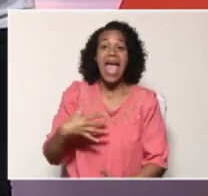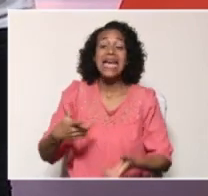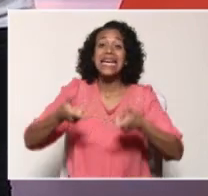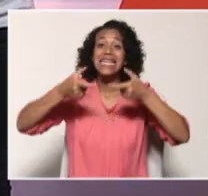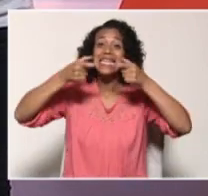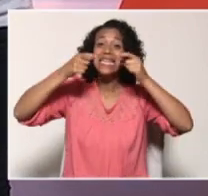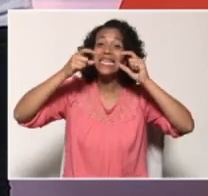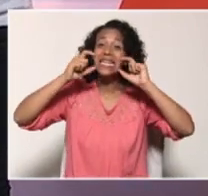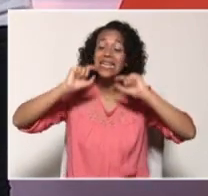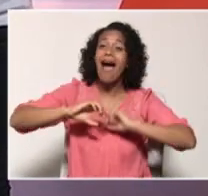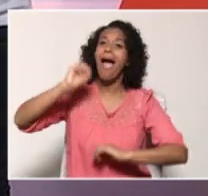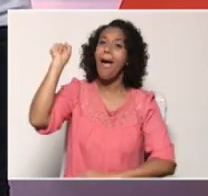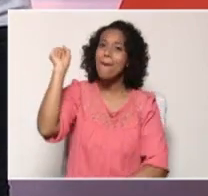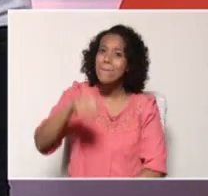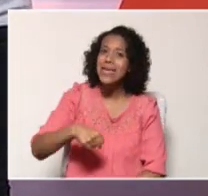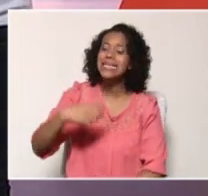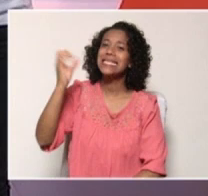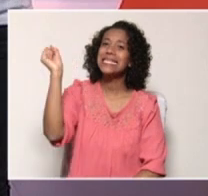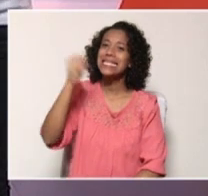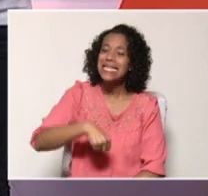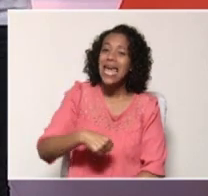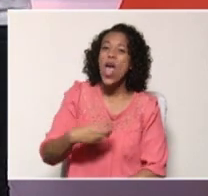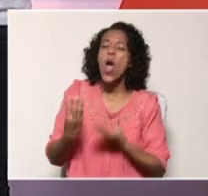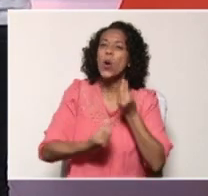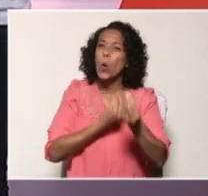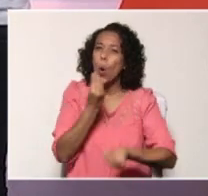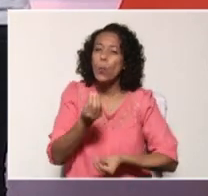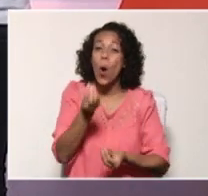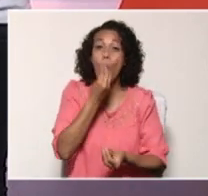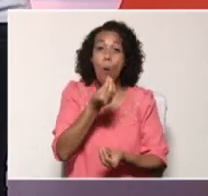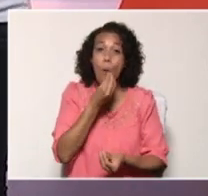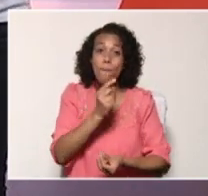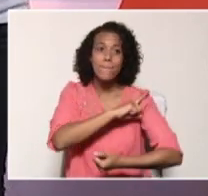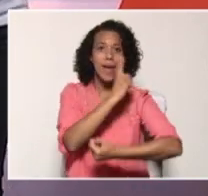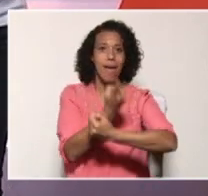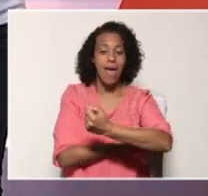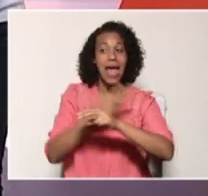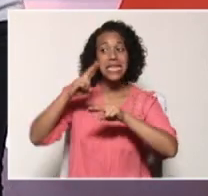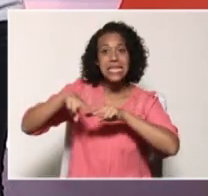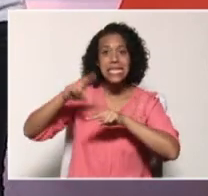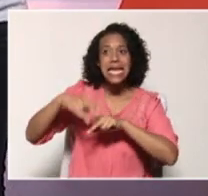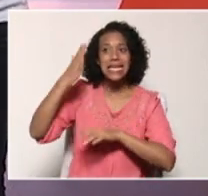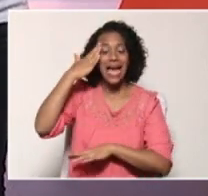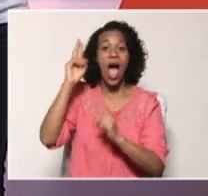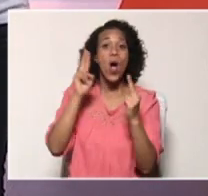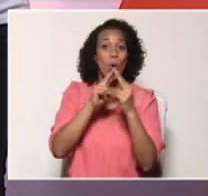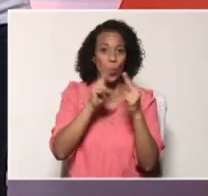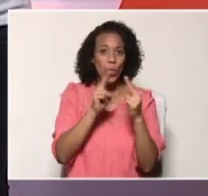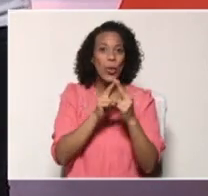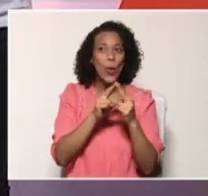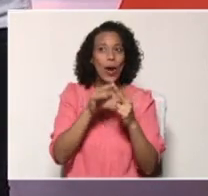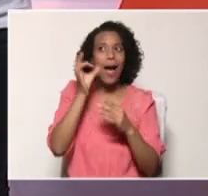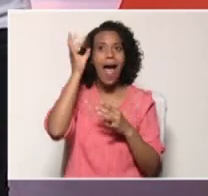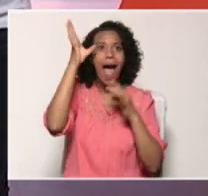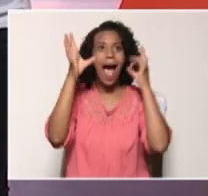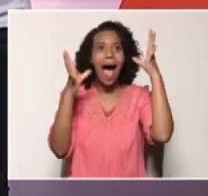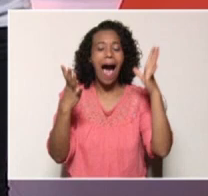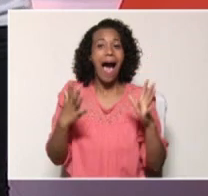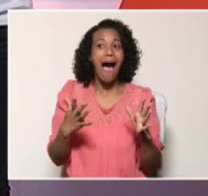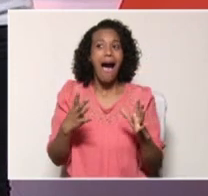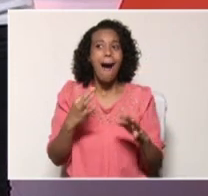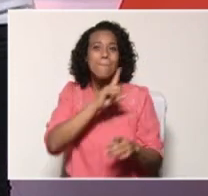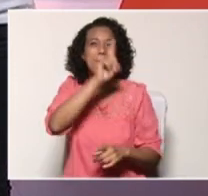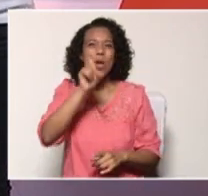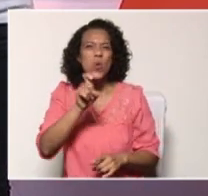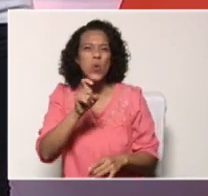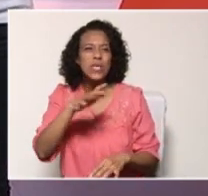maíz. Y así sucesivamente, con alimentos que los niños ya, y las niñas ya conozcan, ellos pueden crear sus mismas